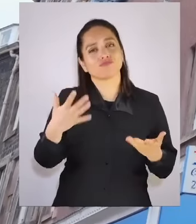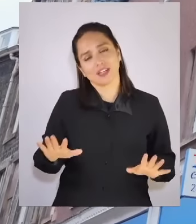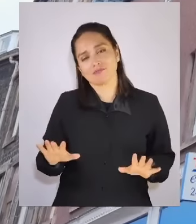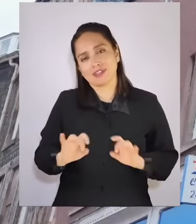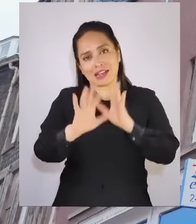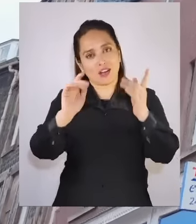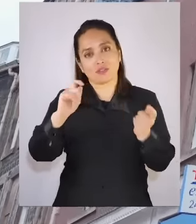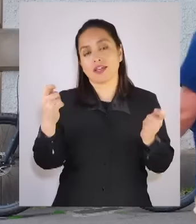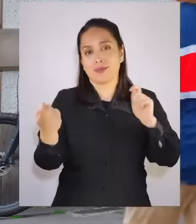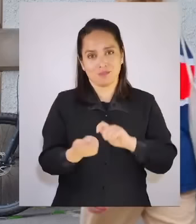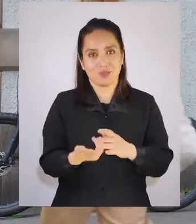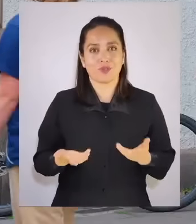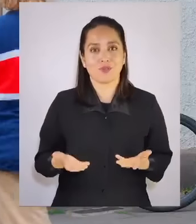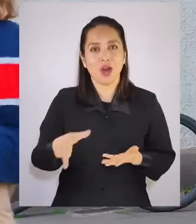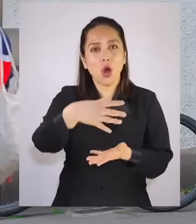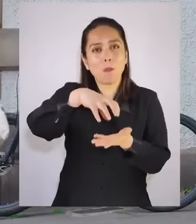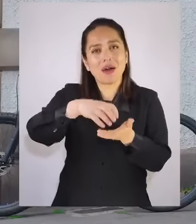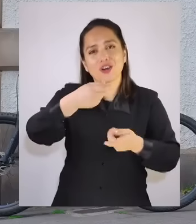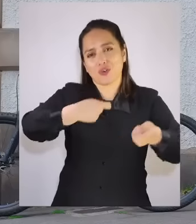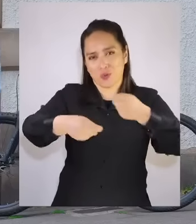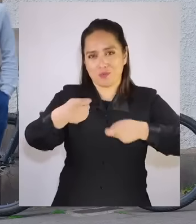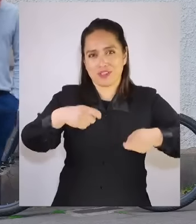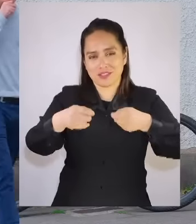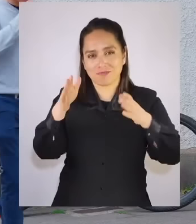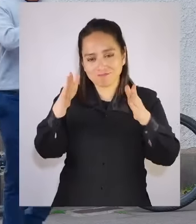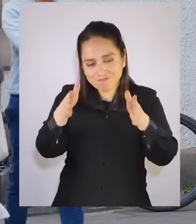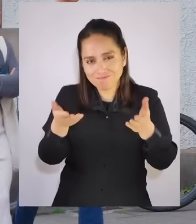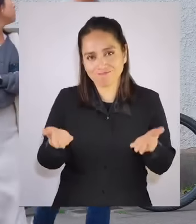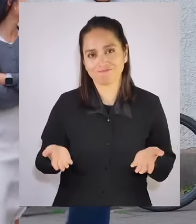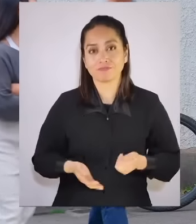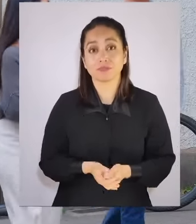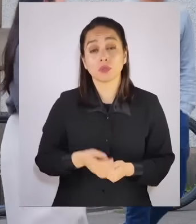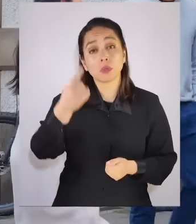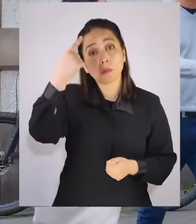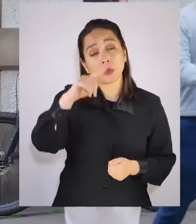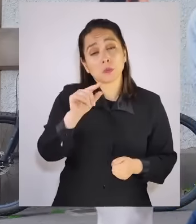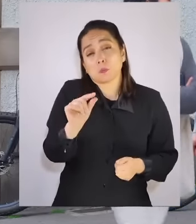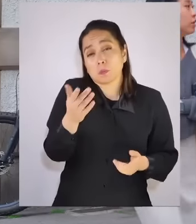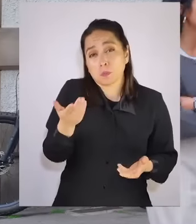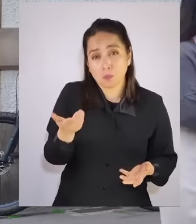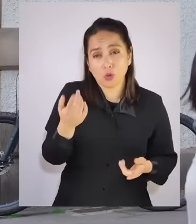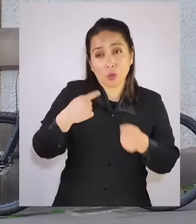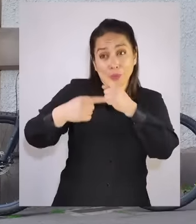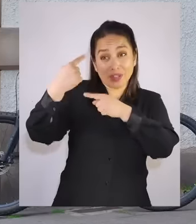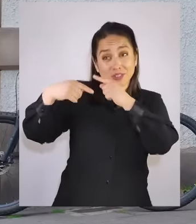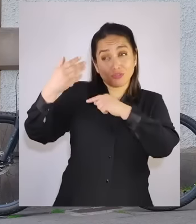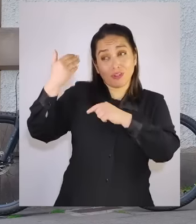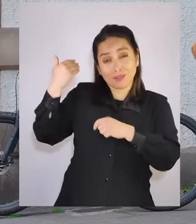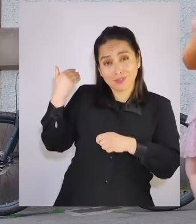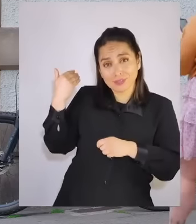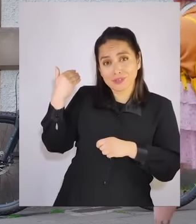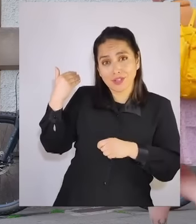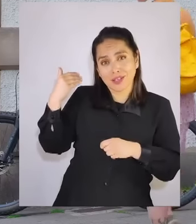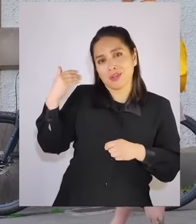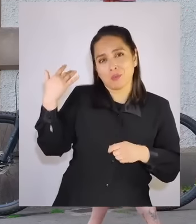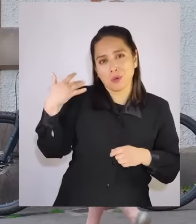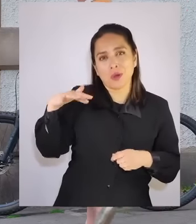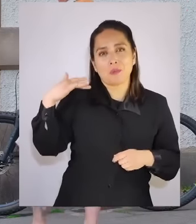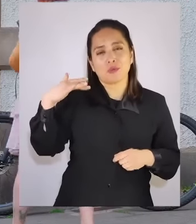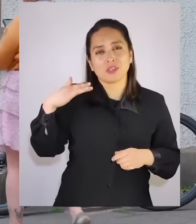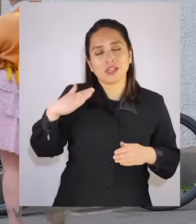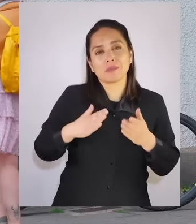claramente esto ya ha sido transformado en un barrio más comercial, pero poco queda quizás de esa historia que se marcó